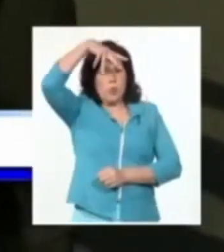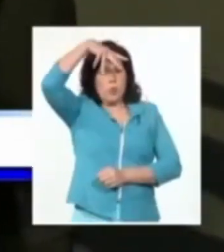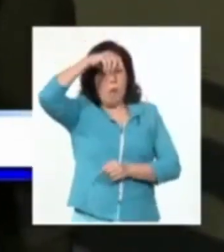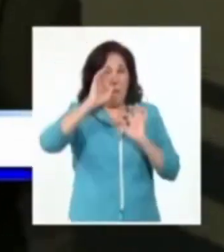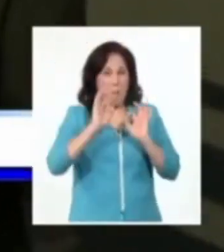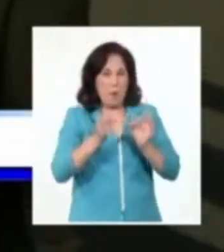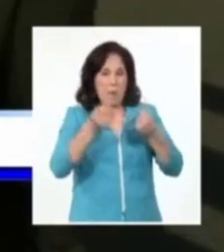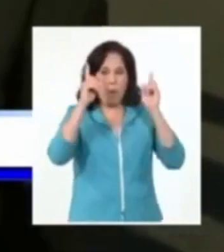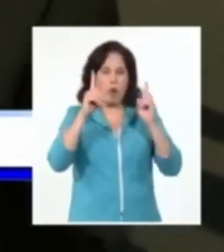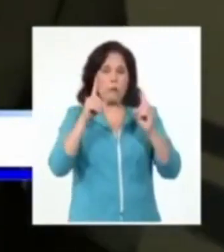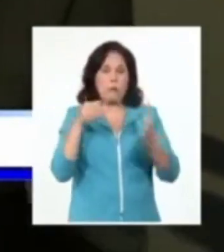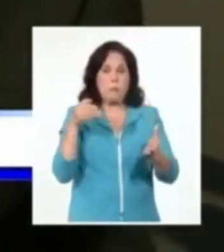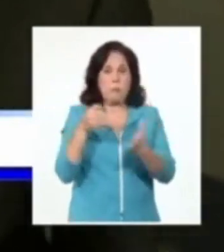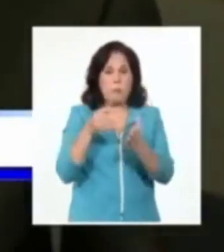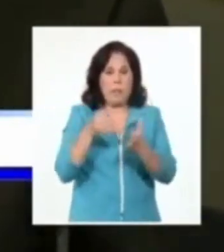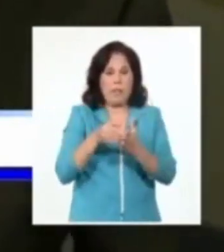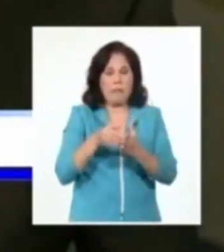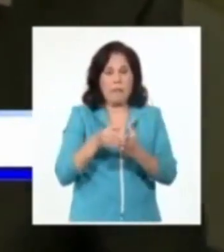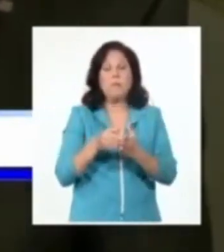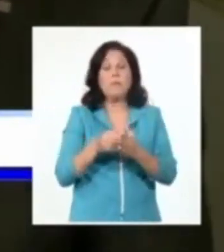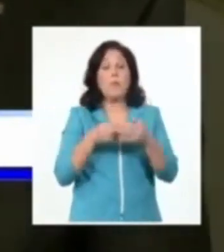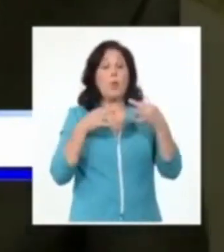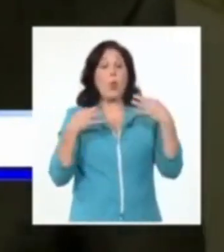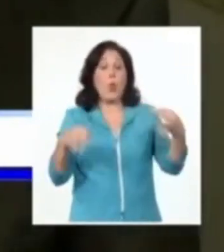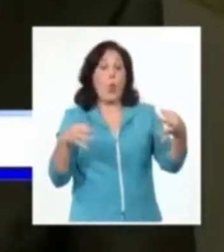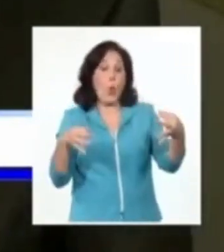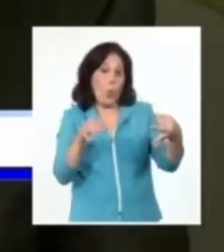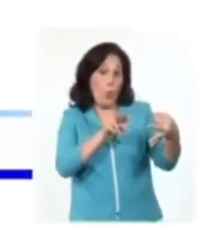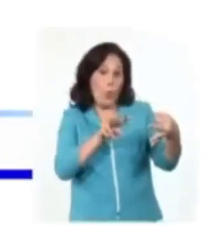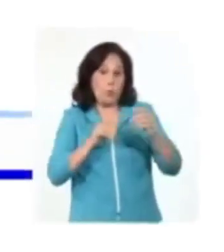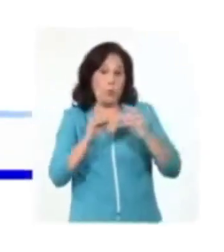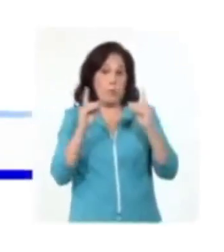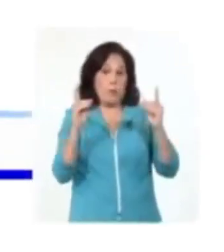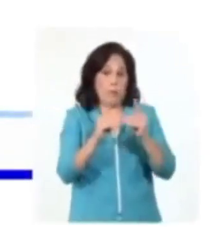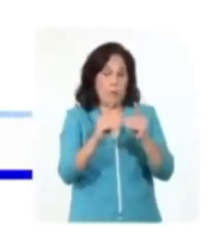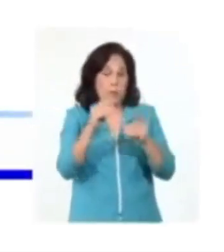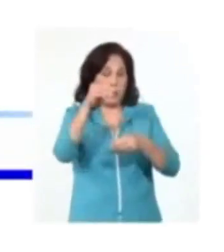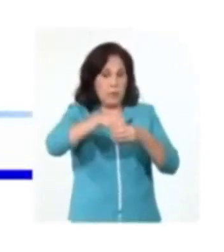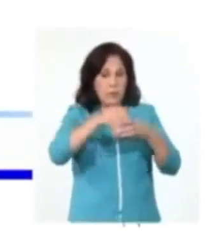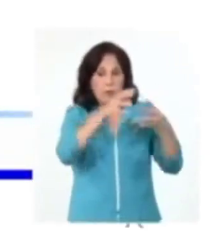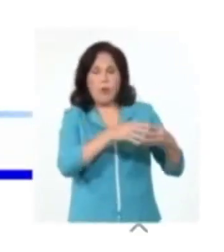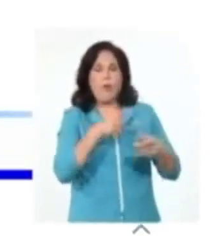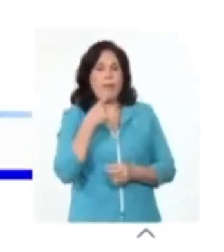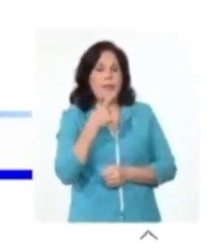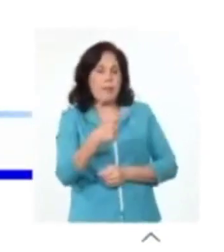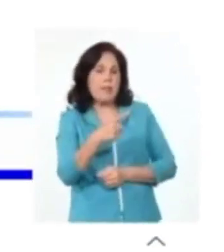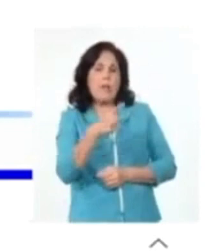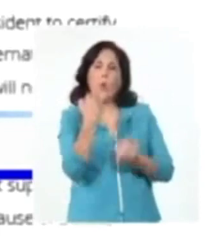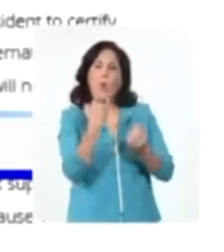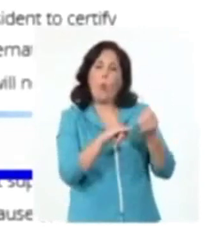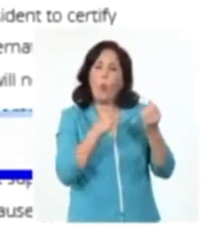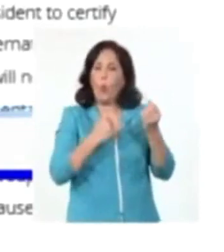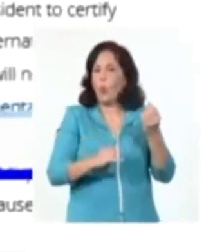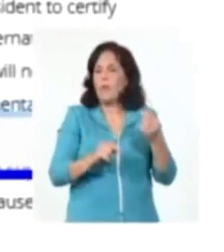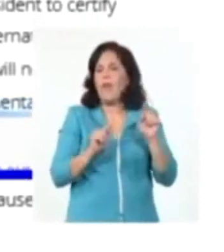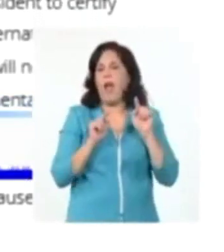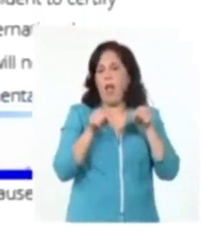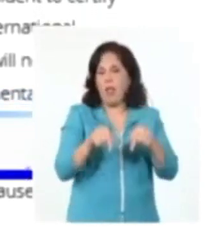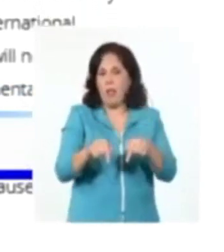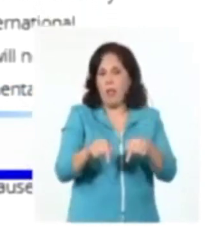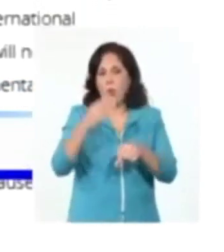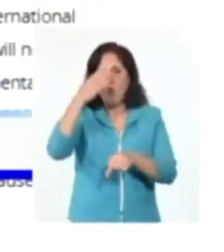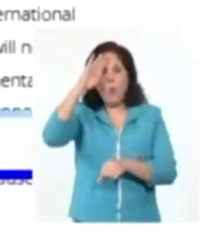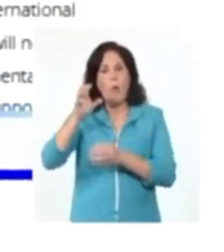su política de máxima presión. El documento emitido por el Departamento de Estado menciona como justificación la presencia en Cuba de